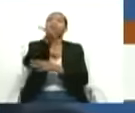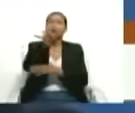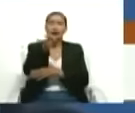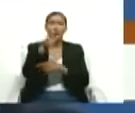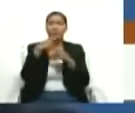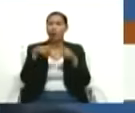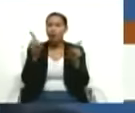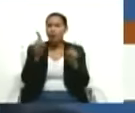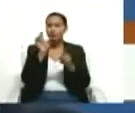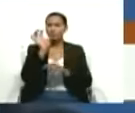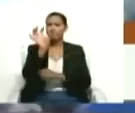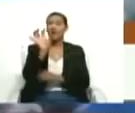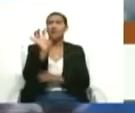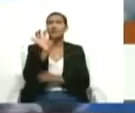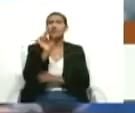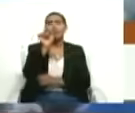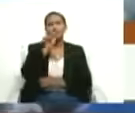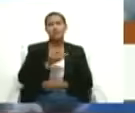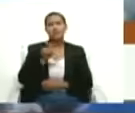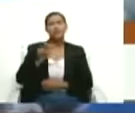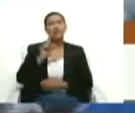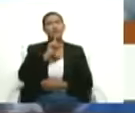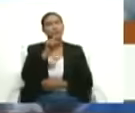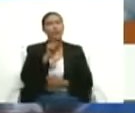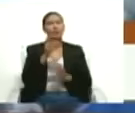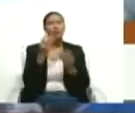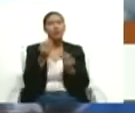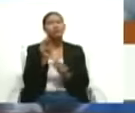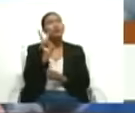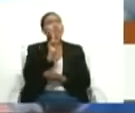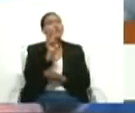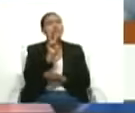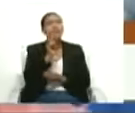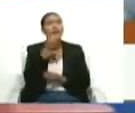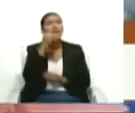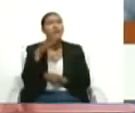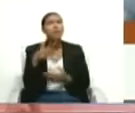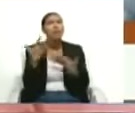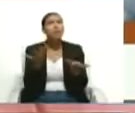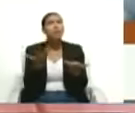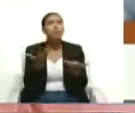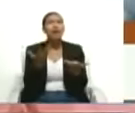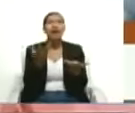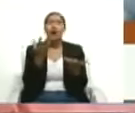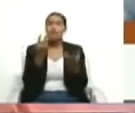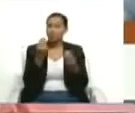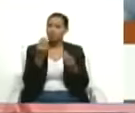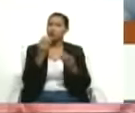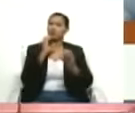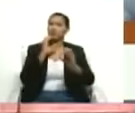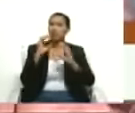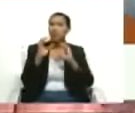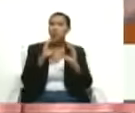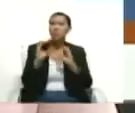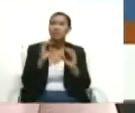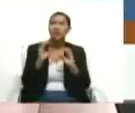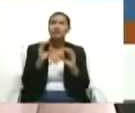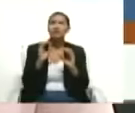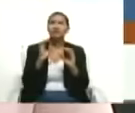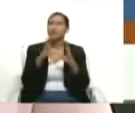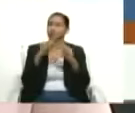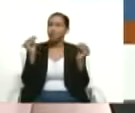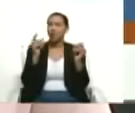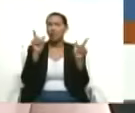tan criminal, duro, bárbaro el ataque de las transnacionales, de la comunicación, de los organismos